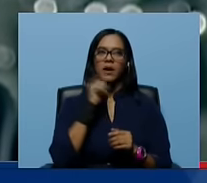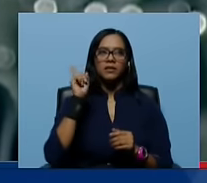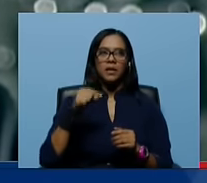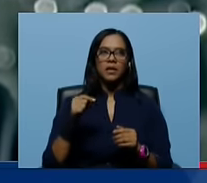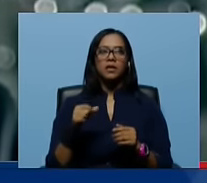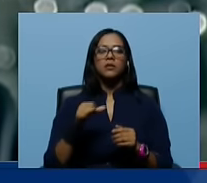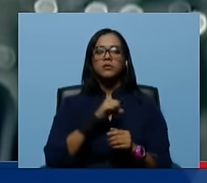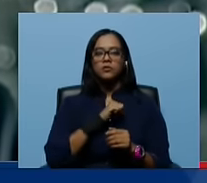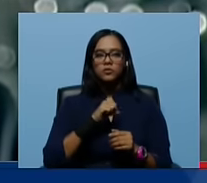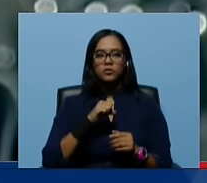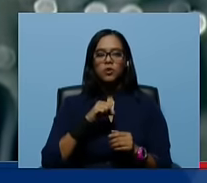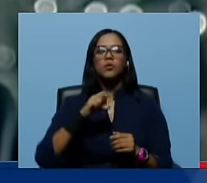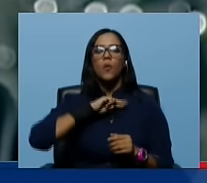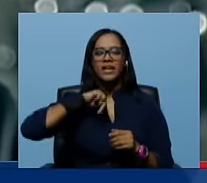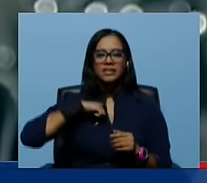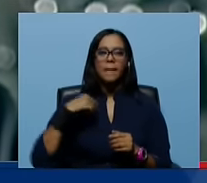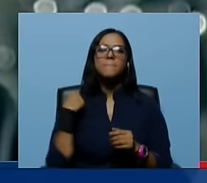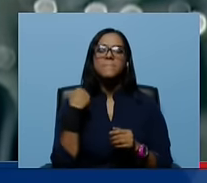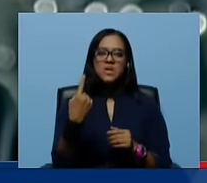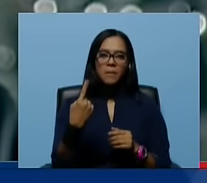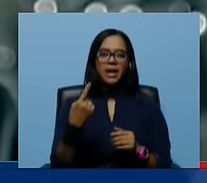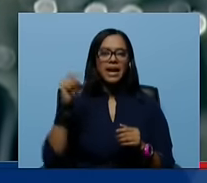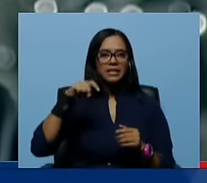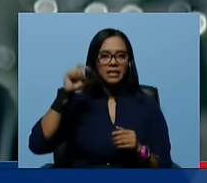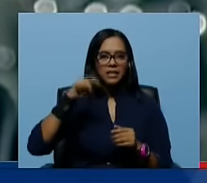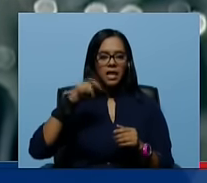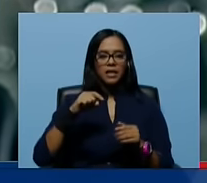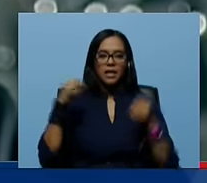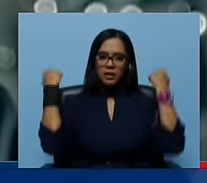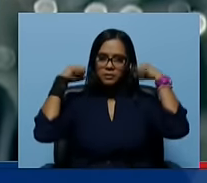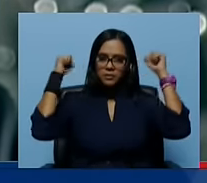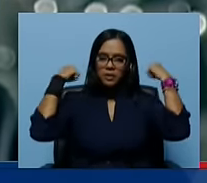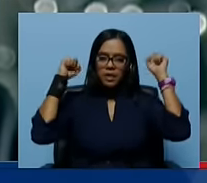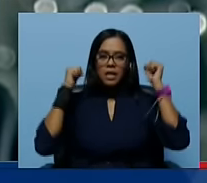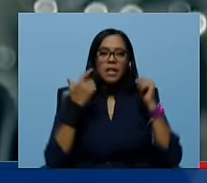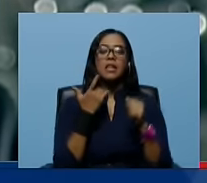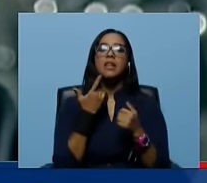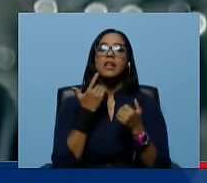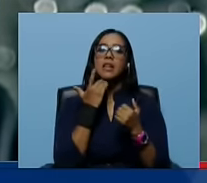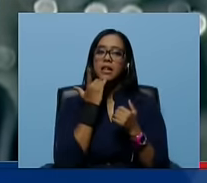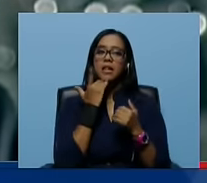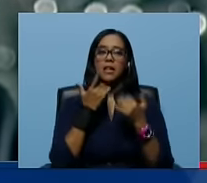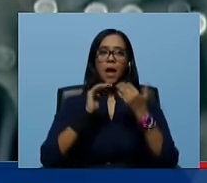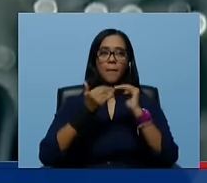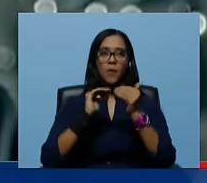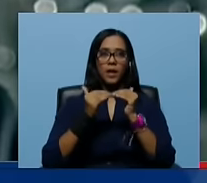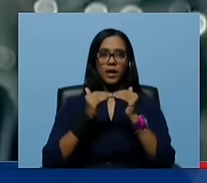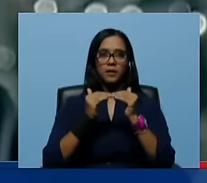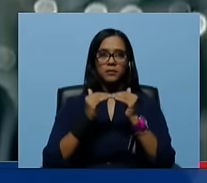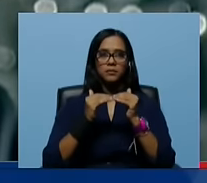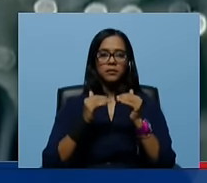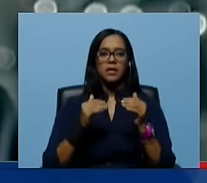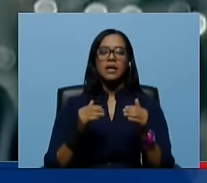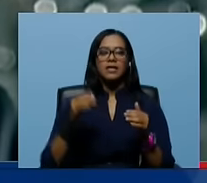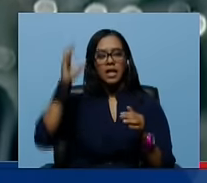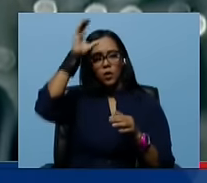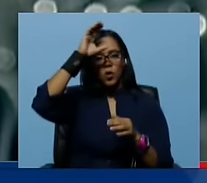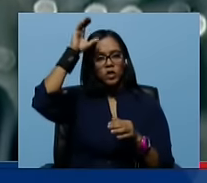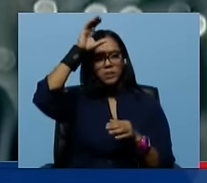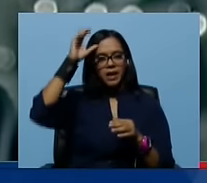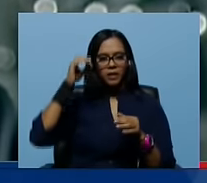son nuestras primeras necesidades. Moral y luces, entrenamiento, la moral en alto y las luces del